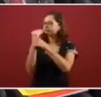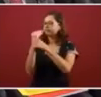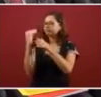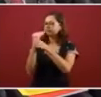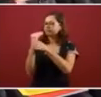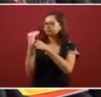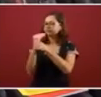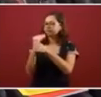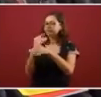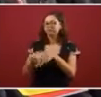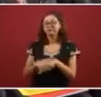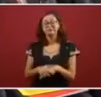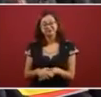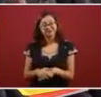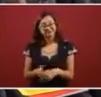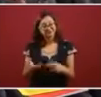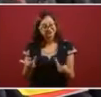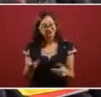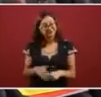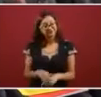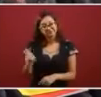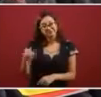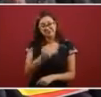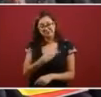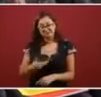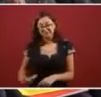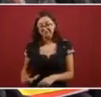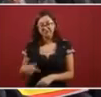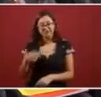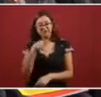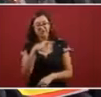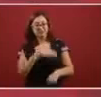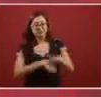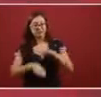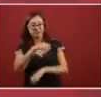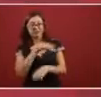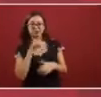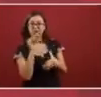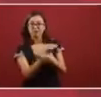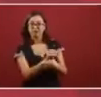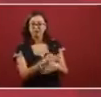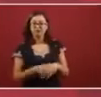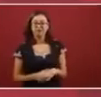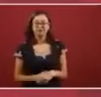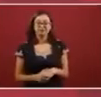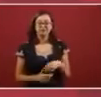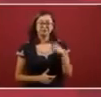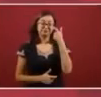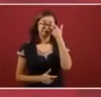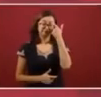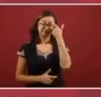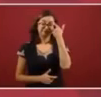que el presidente Madero no le hacía caso al embajador de Estados Unidos, a Wilson.